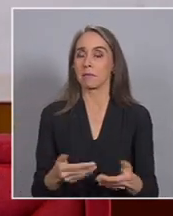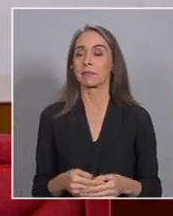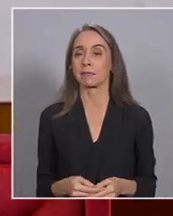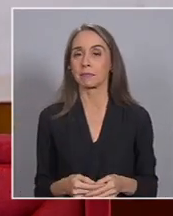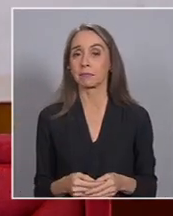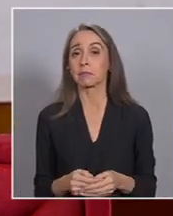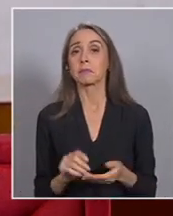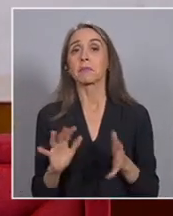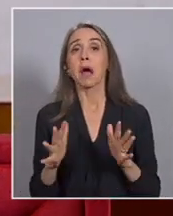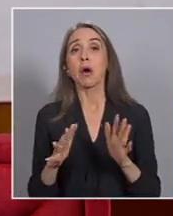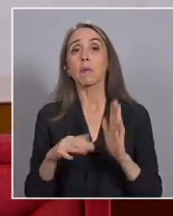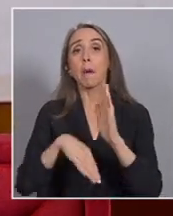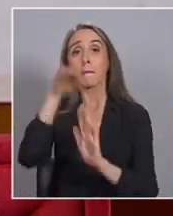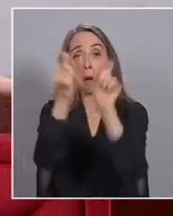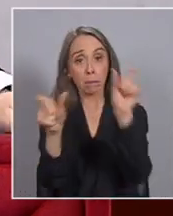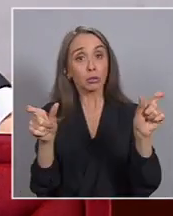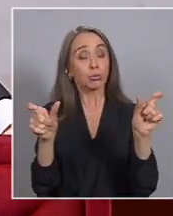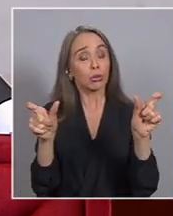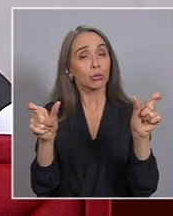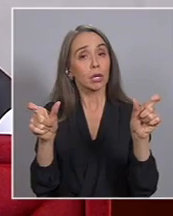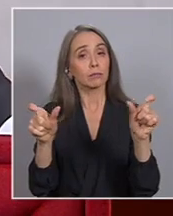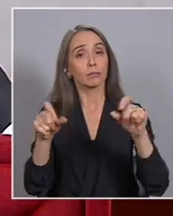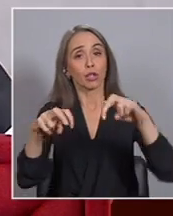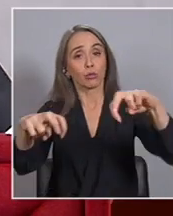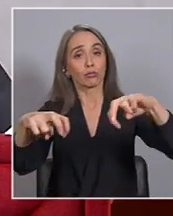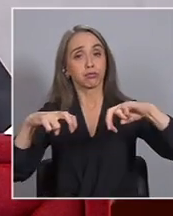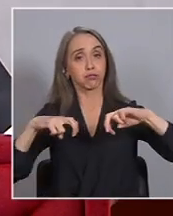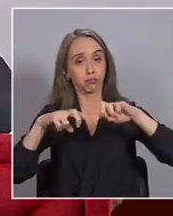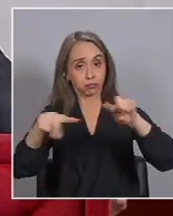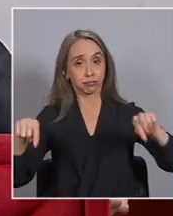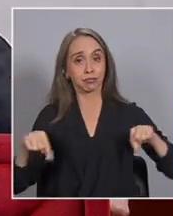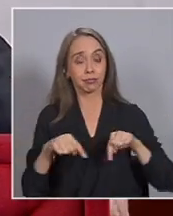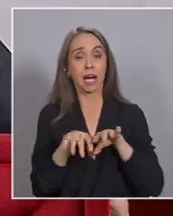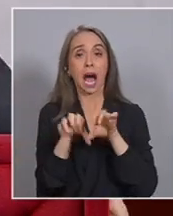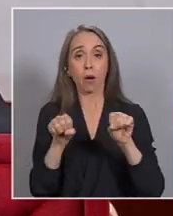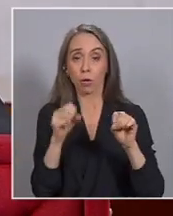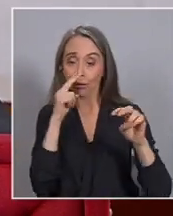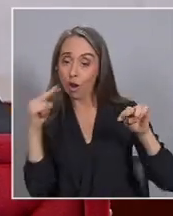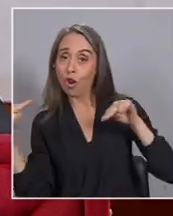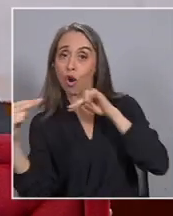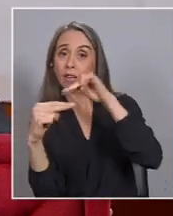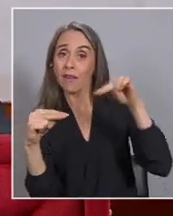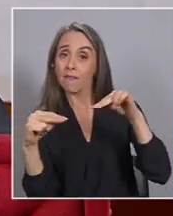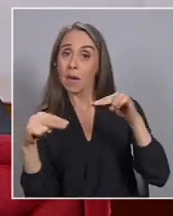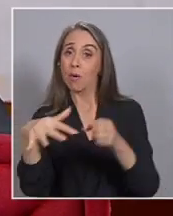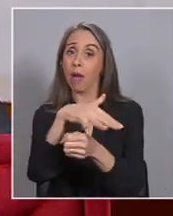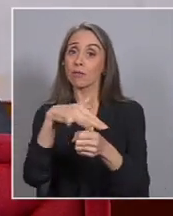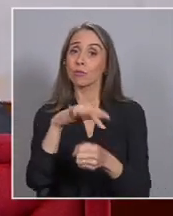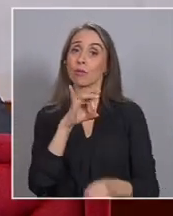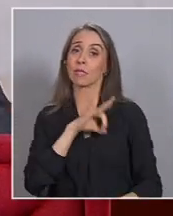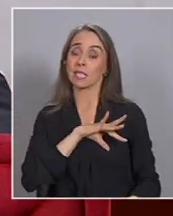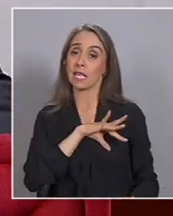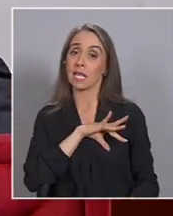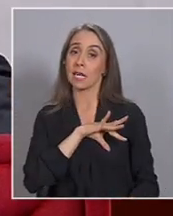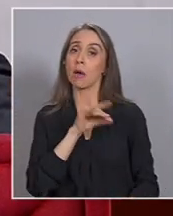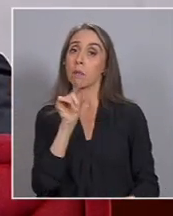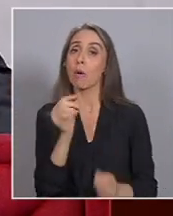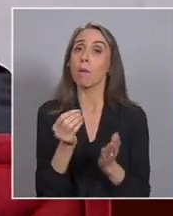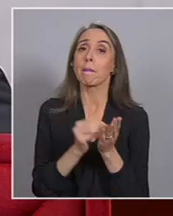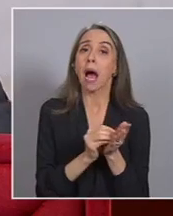Y quizás la mayoría concordaremos en esta sala con que el panorama de Chile es al menos más